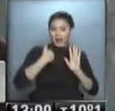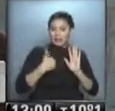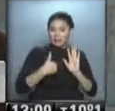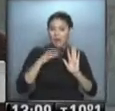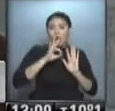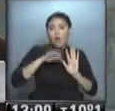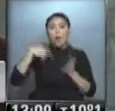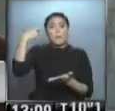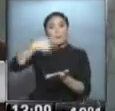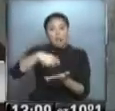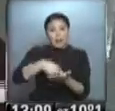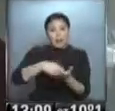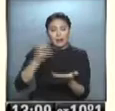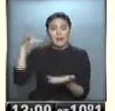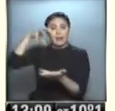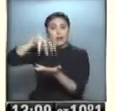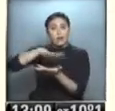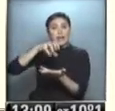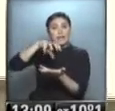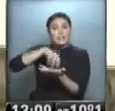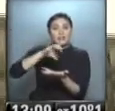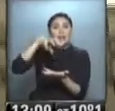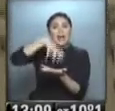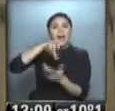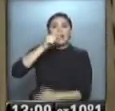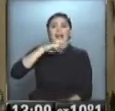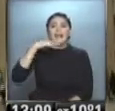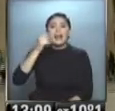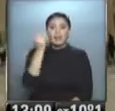sean pagaderos en la Caja de Valores Argentina, no puedan